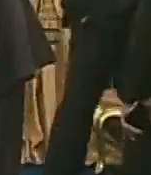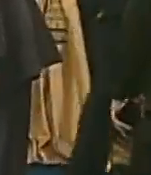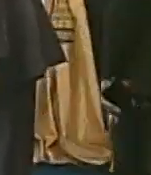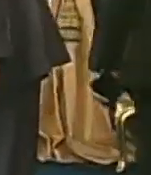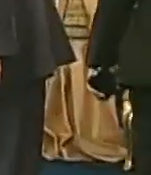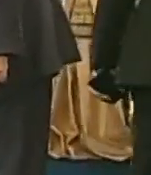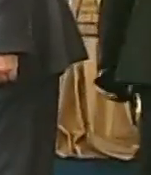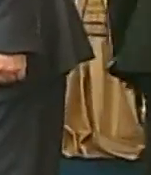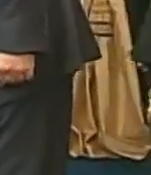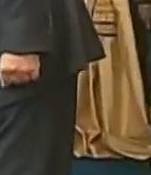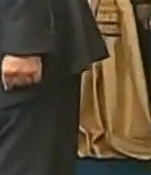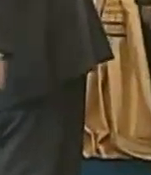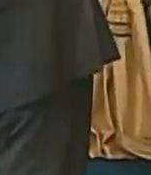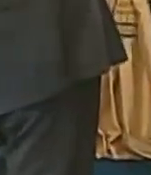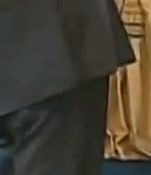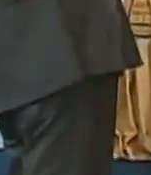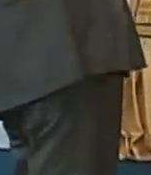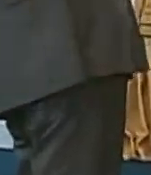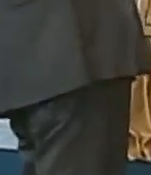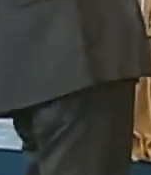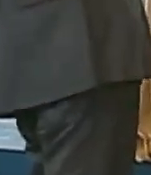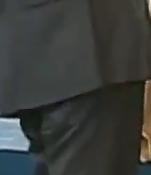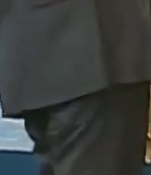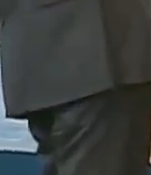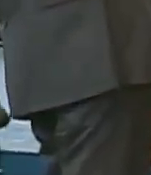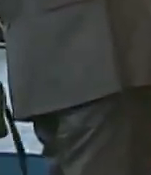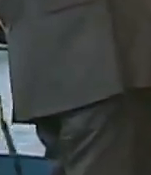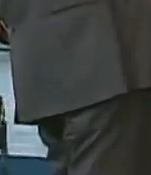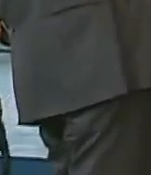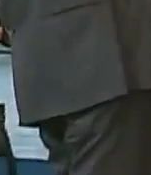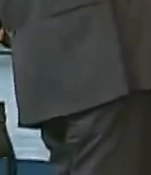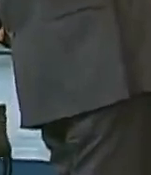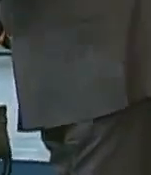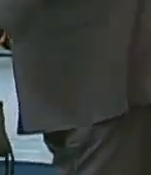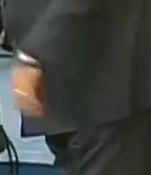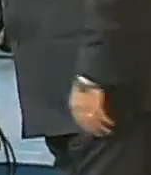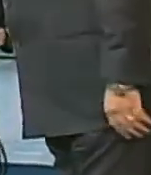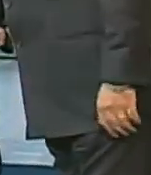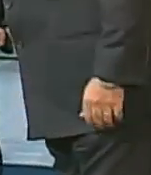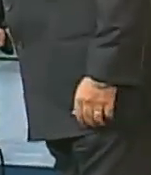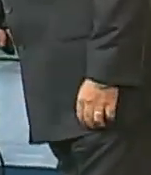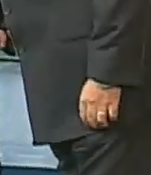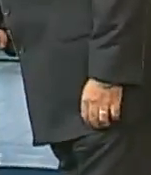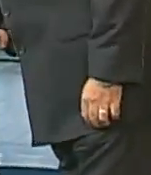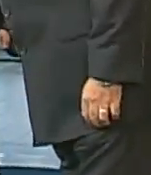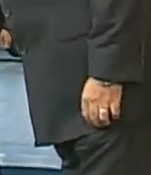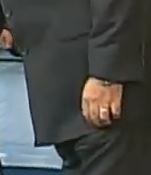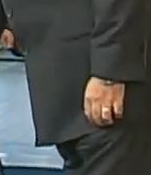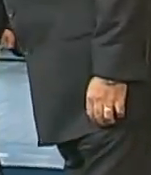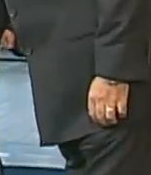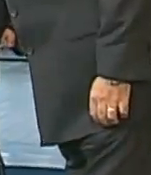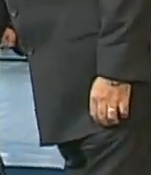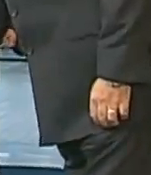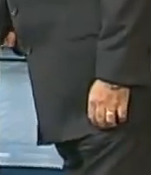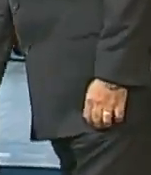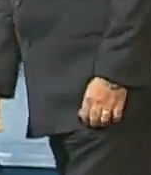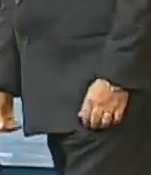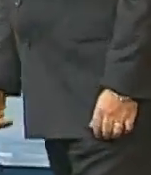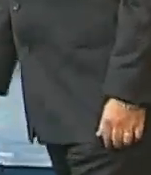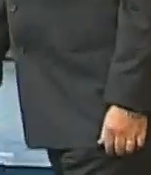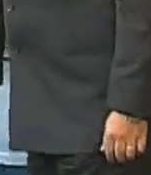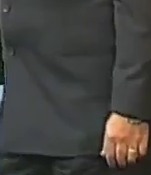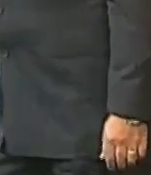actividad el presidente constitucional de la República Bolivariana de Venezuela, Nicolás Maduro Moros, en compañía de la primera combatiente de la República.